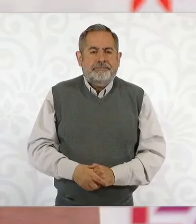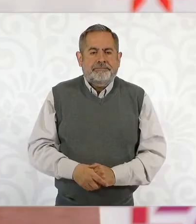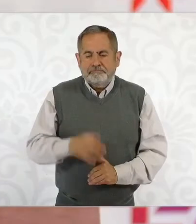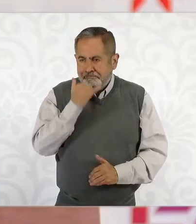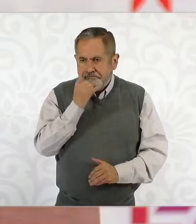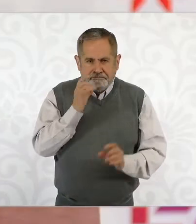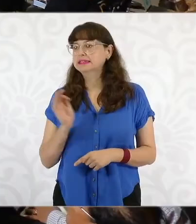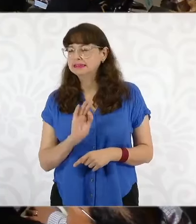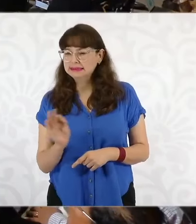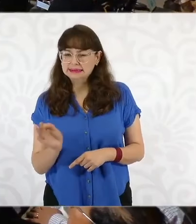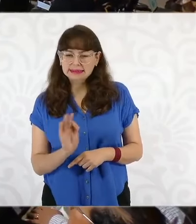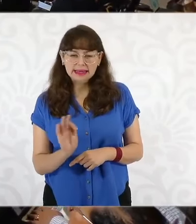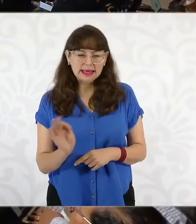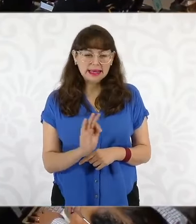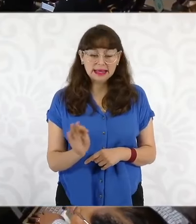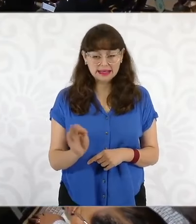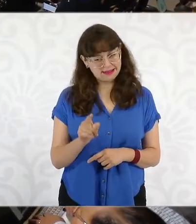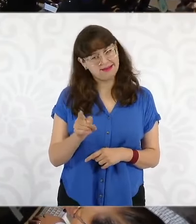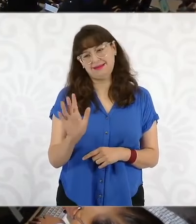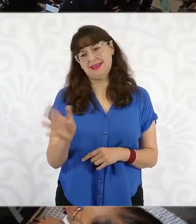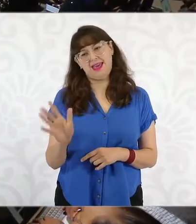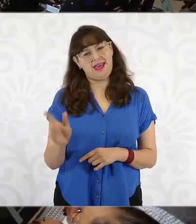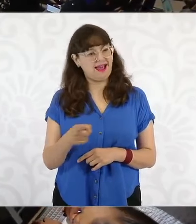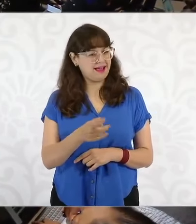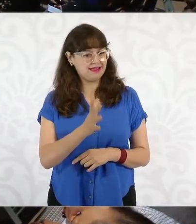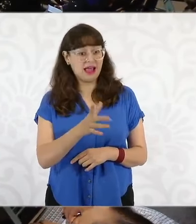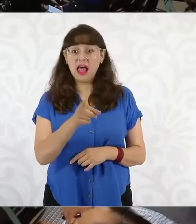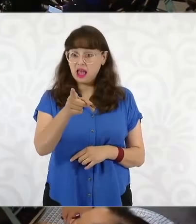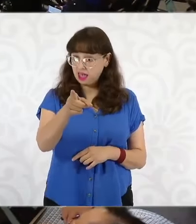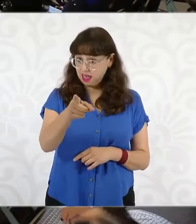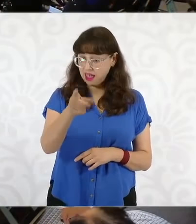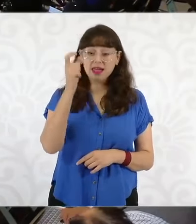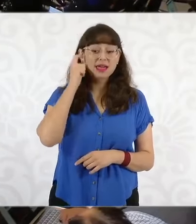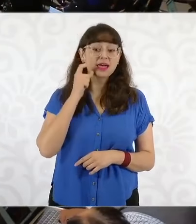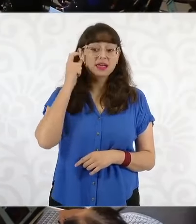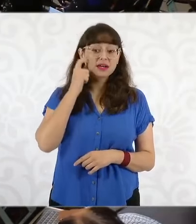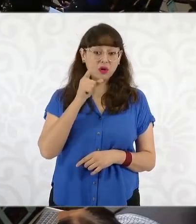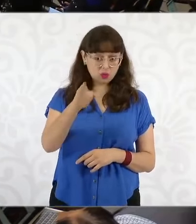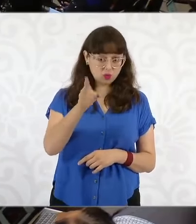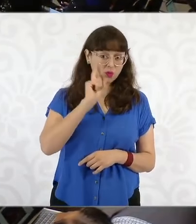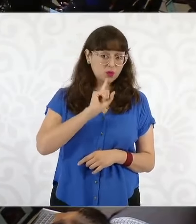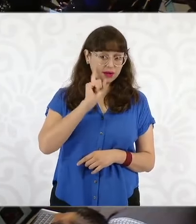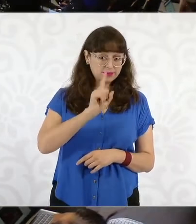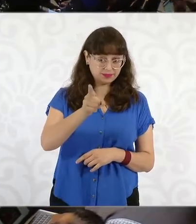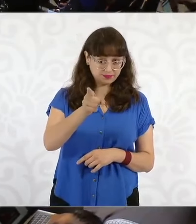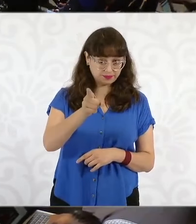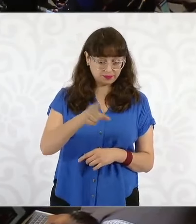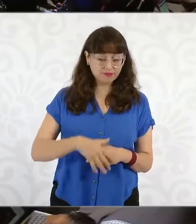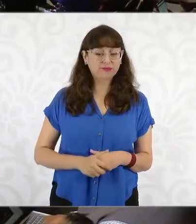Perdón. Allá ya preguntaron, acá ya preguntaron. A ver, la compañera Guerrero, que hace mucho que no pregunta.